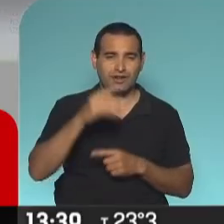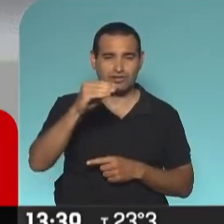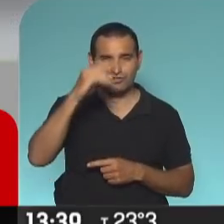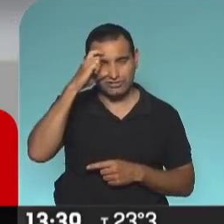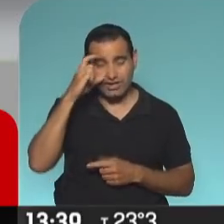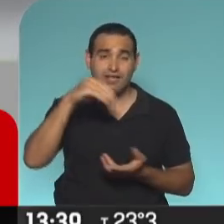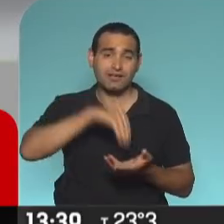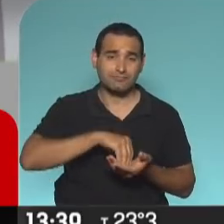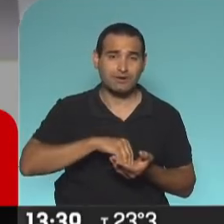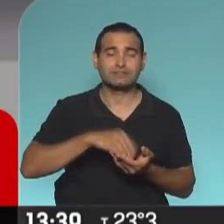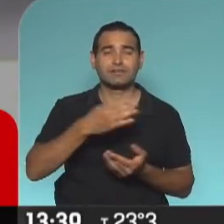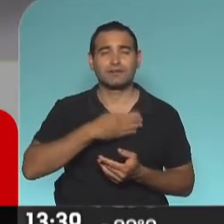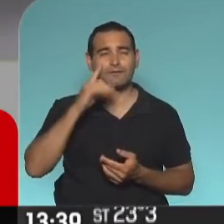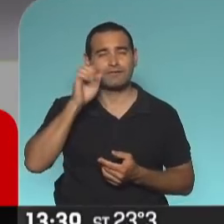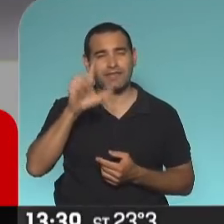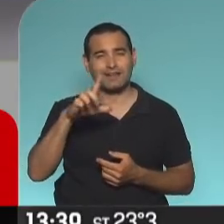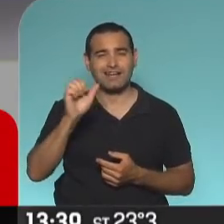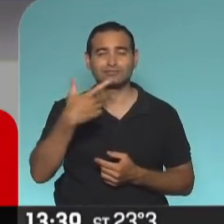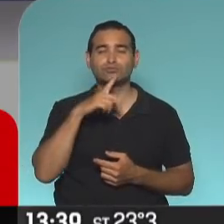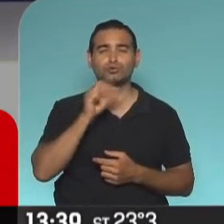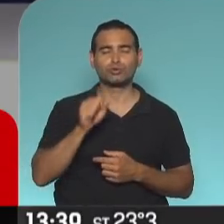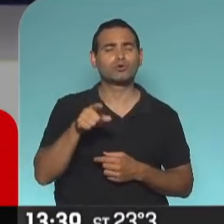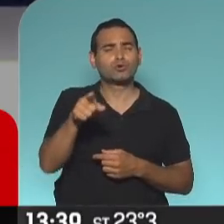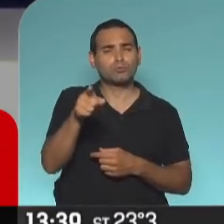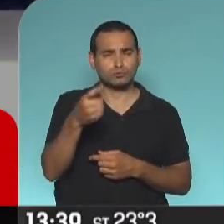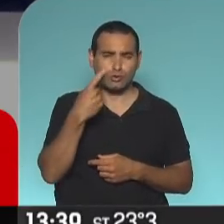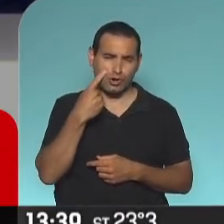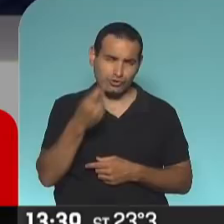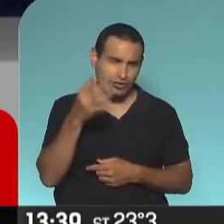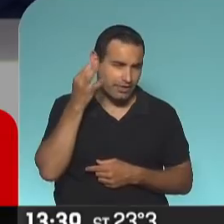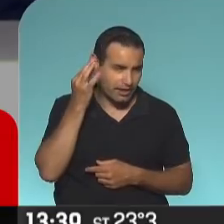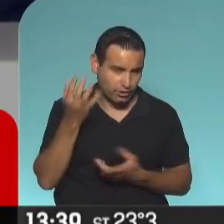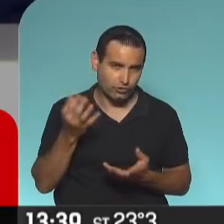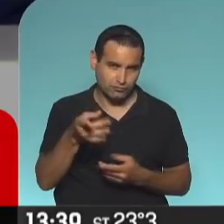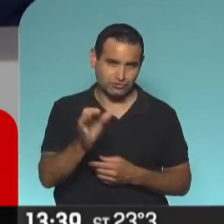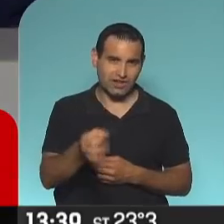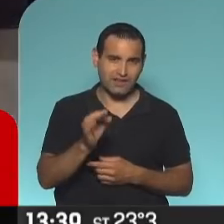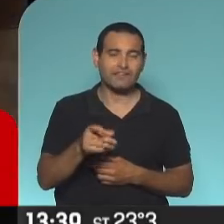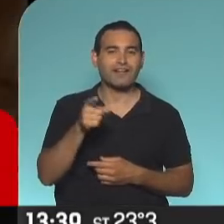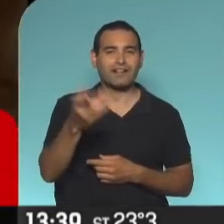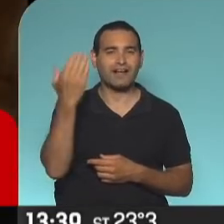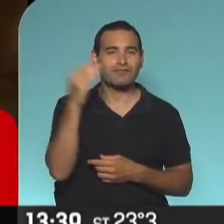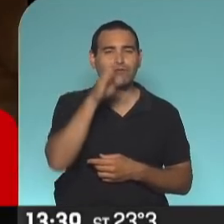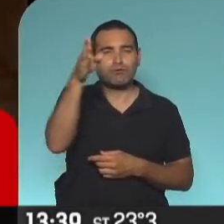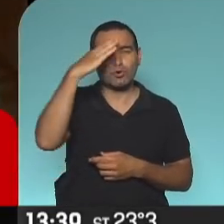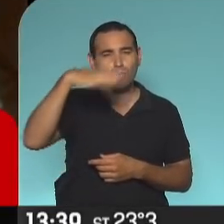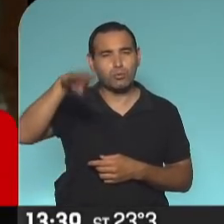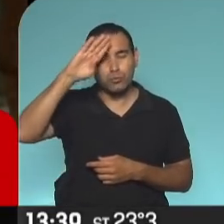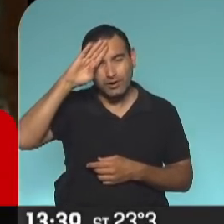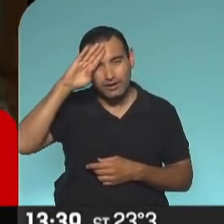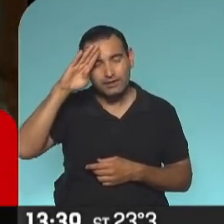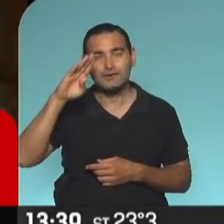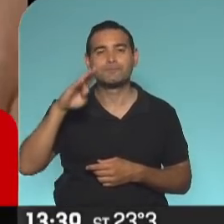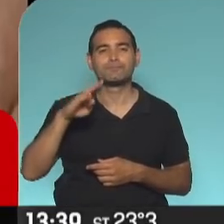Fidel Castro. Pablo, vos que lo conociste tanto a Diego, sabés lo que significó su paso por Cuba.